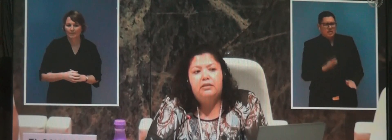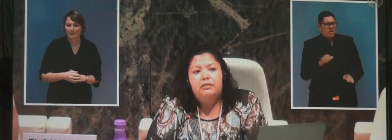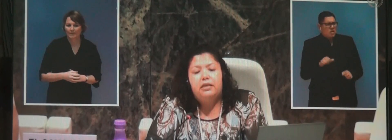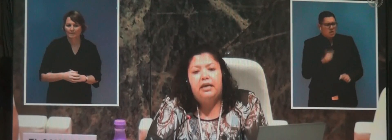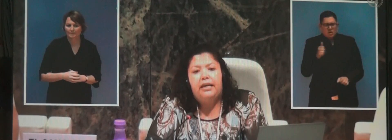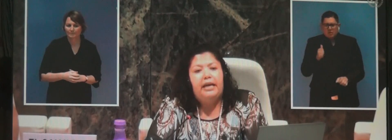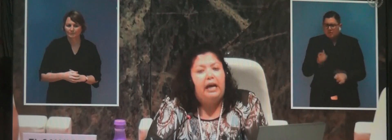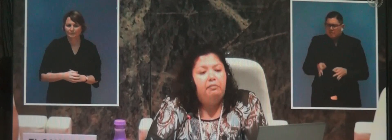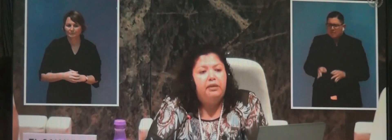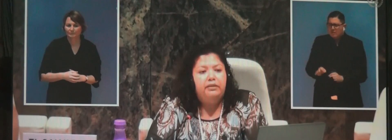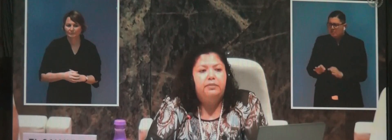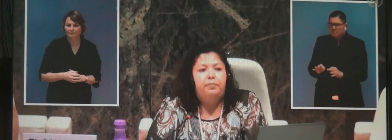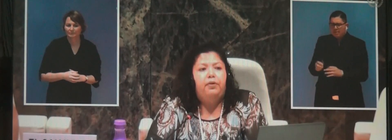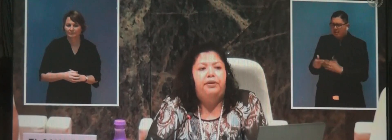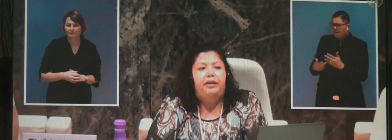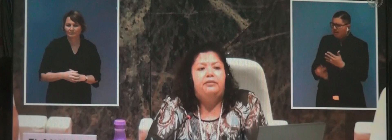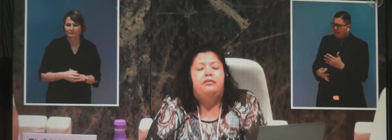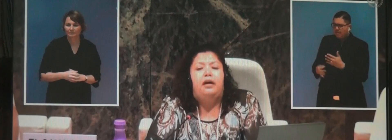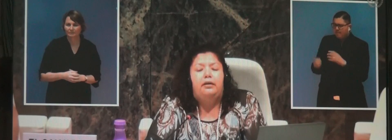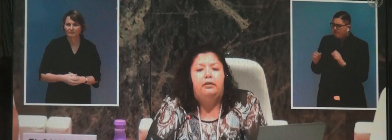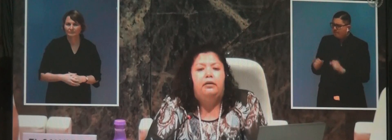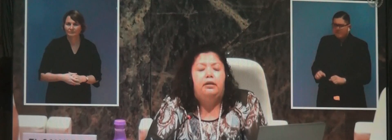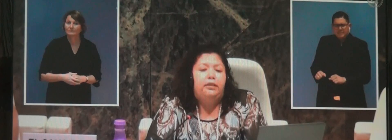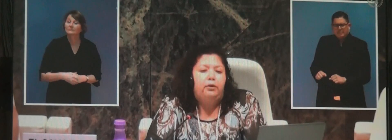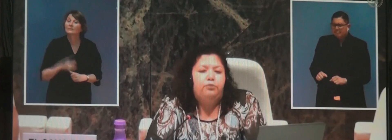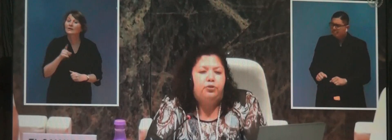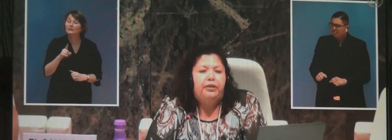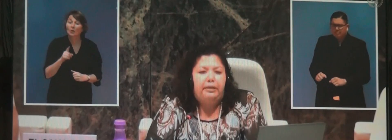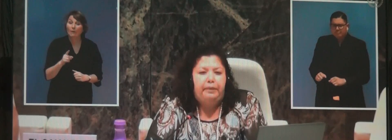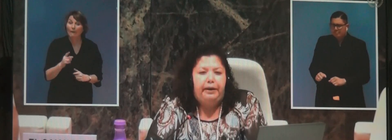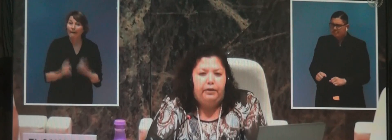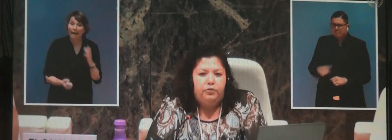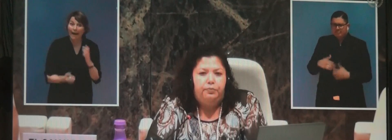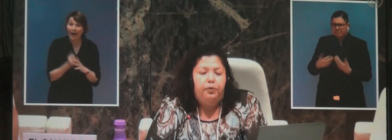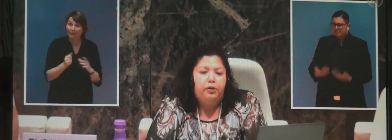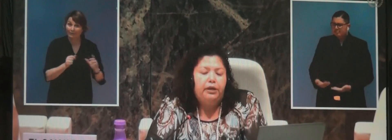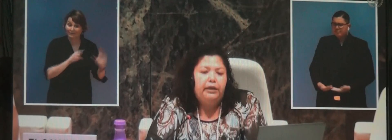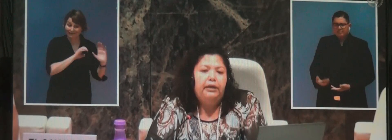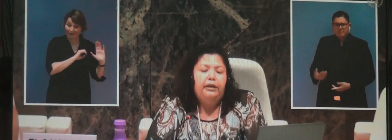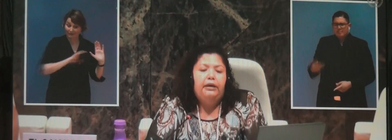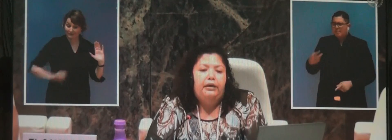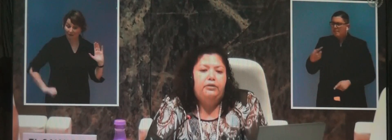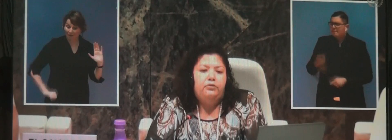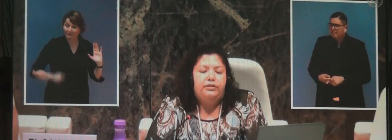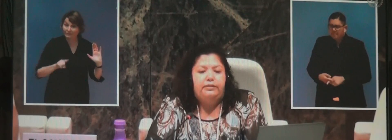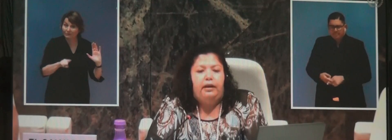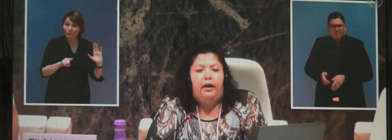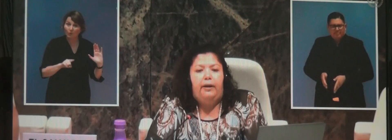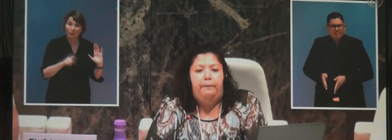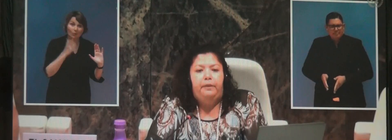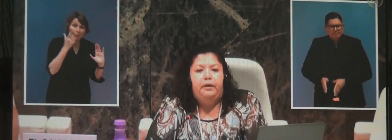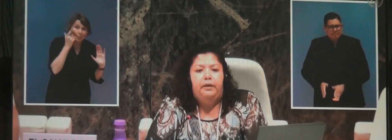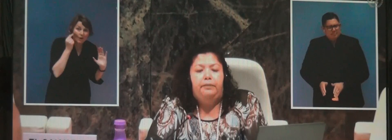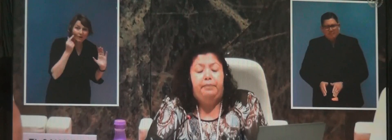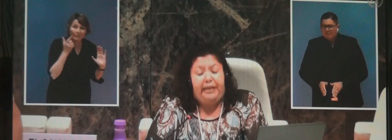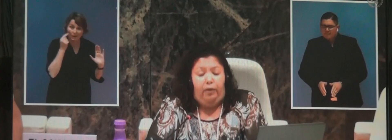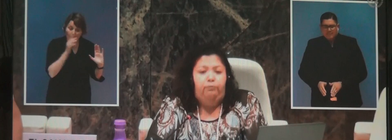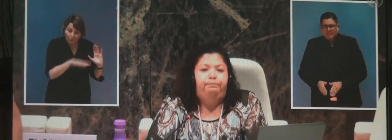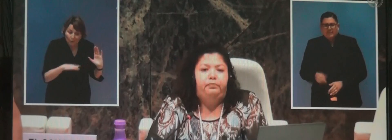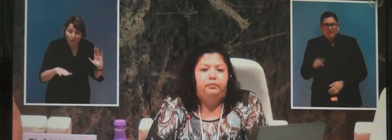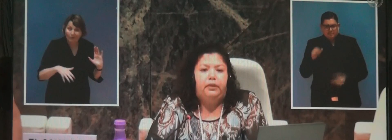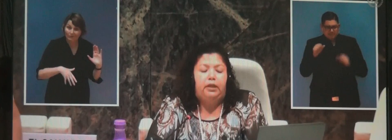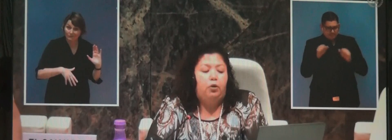formas legalmente se puede realizar interrupción del embarazo, porque eso está